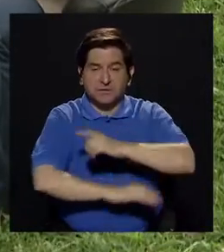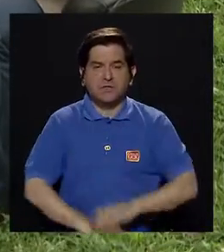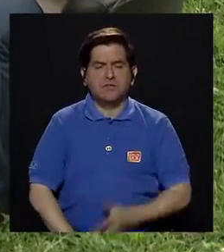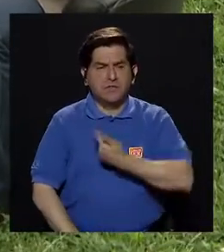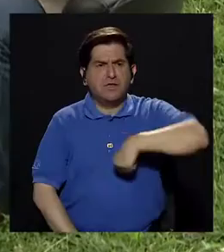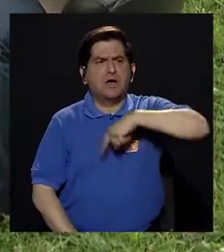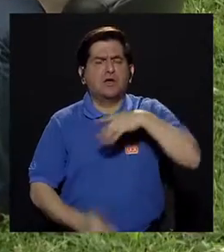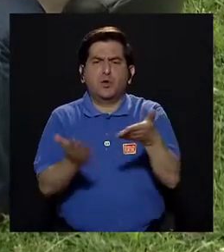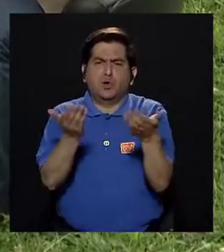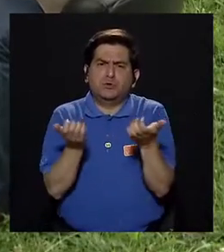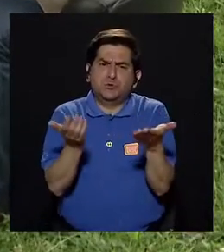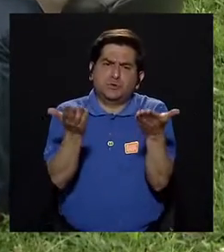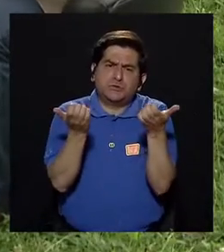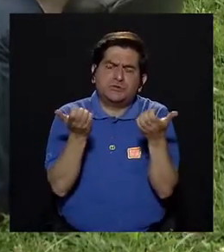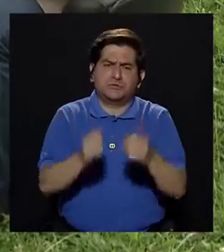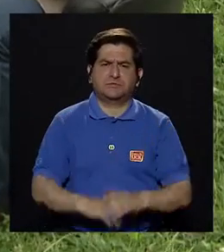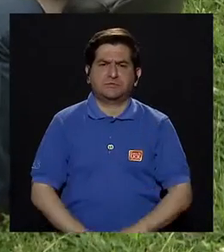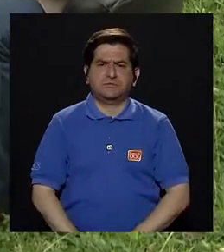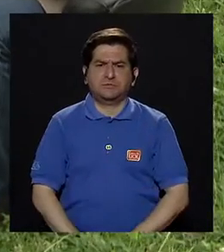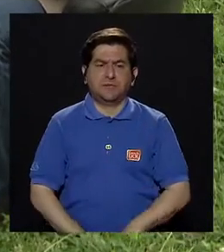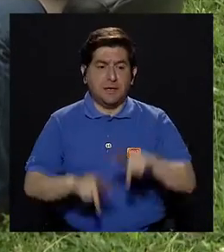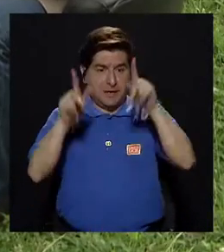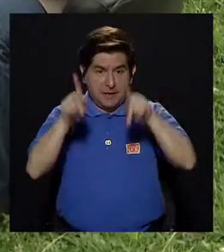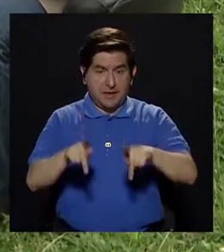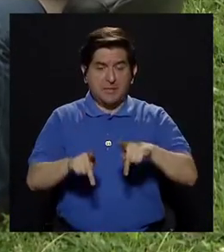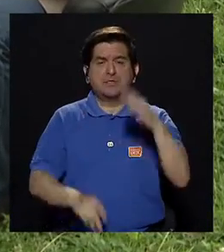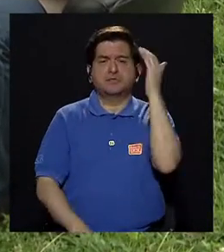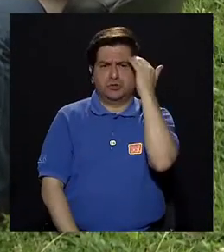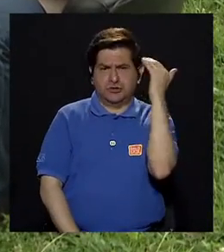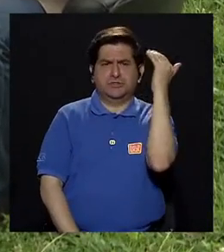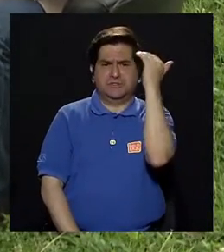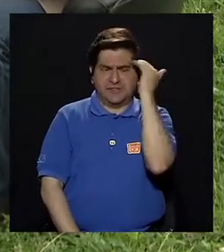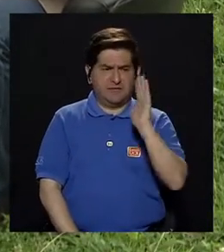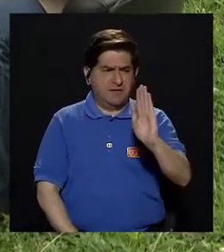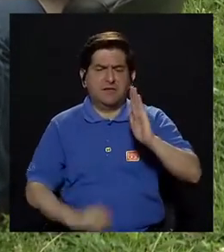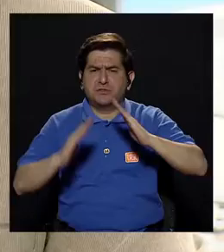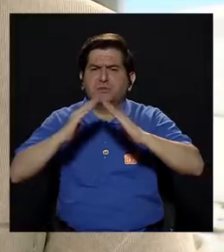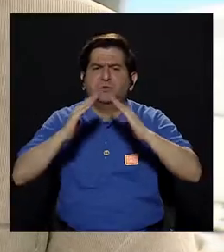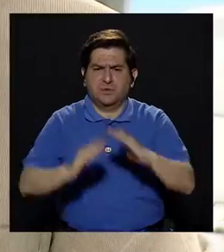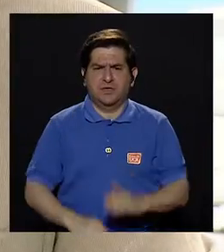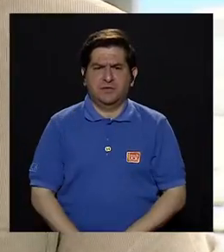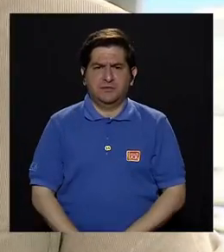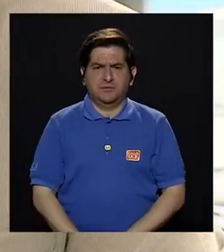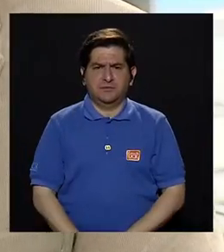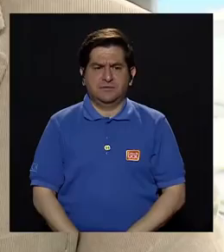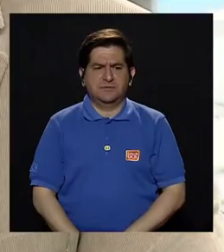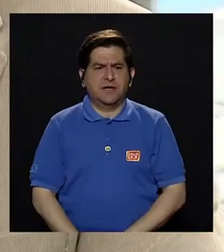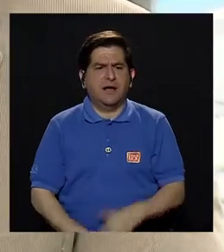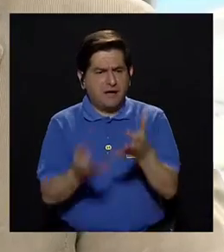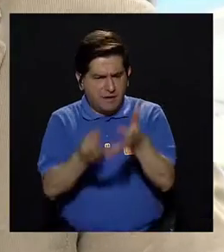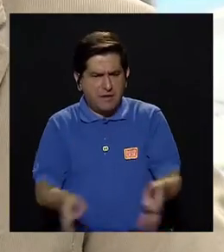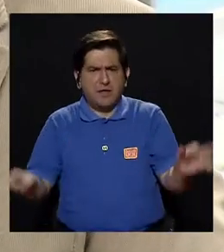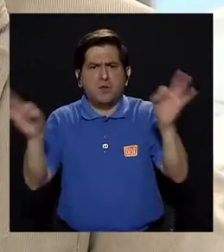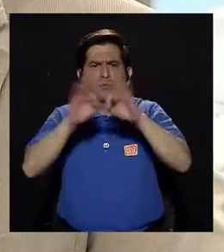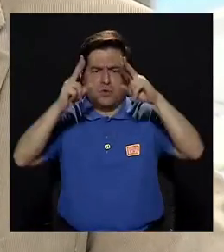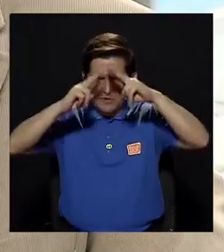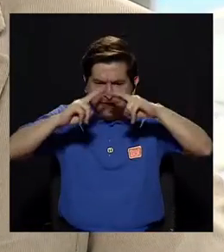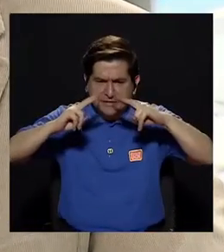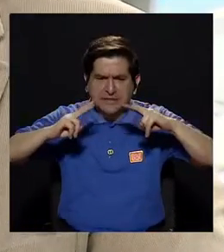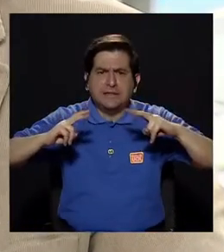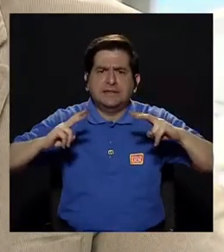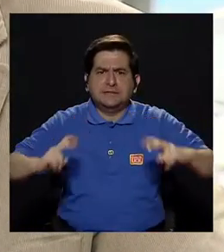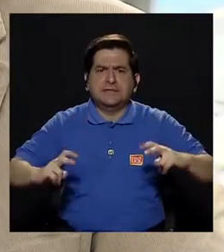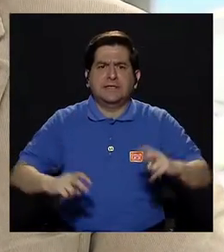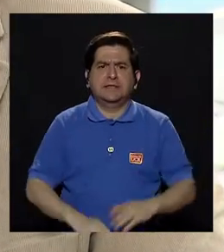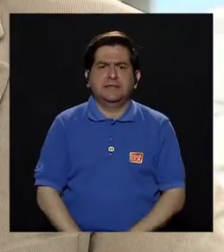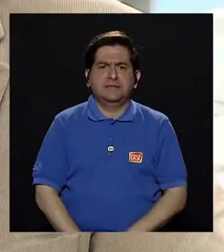que queremos es que pues, los televidentes puedan conocer en sus hogares de que efectivamente cuál es la importancia de los exámenes